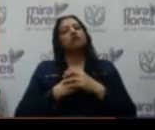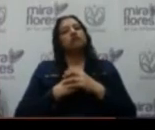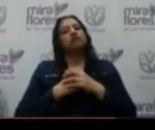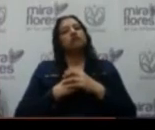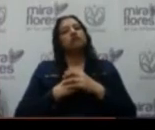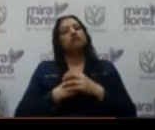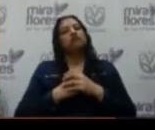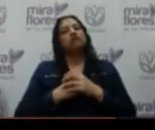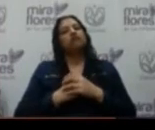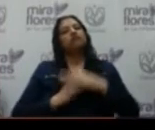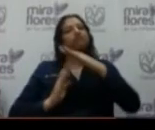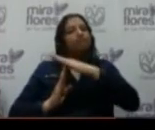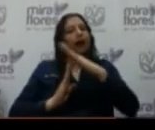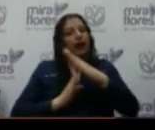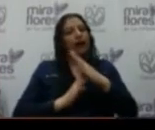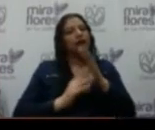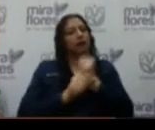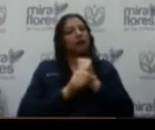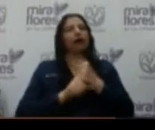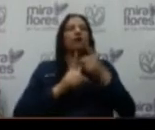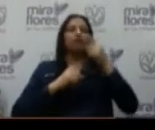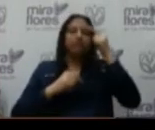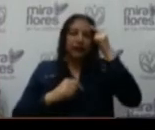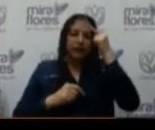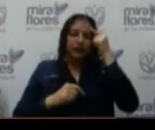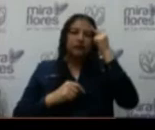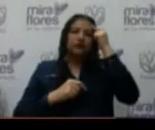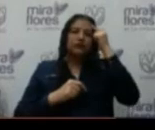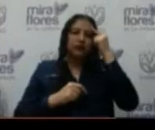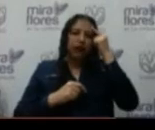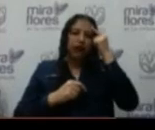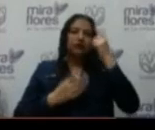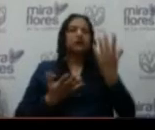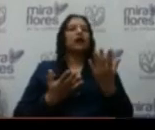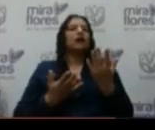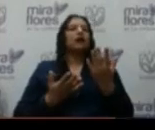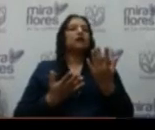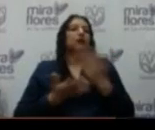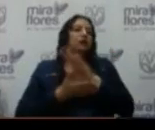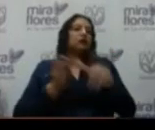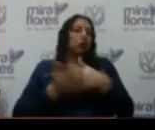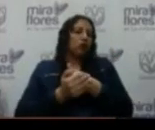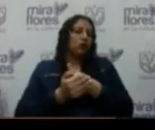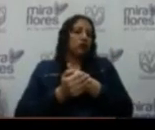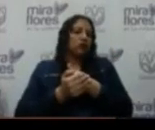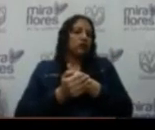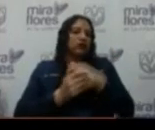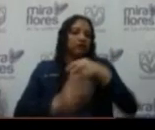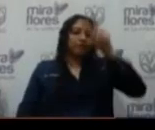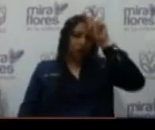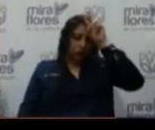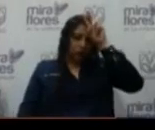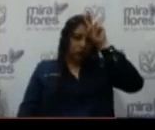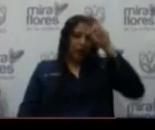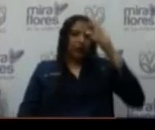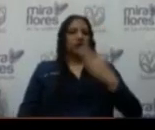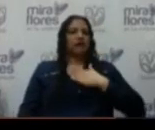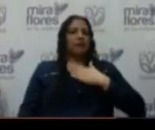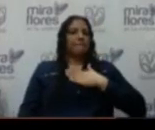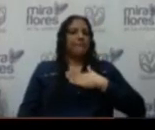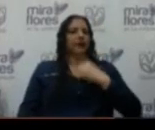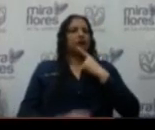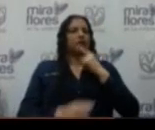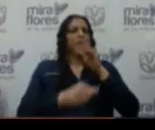para reflexionar acerca de nuestra patria y de nuestro compromiso como ciudadanos para contribuir a